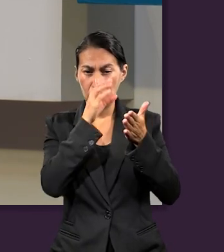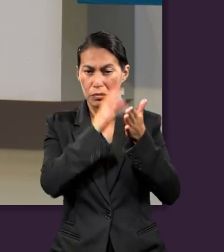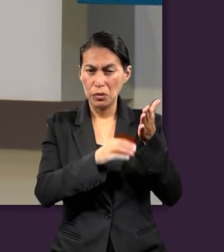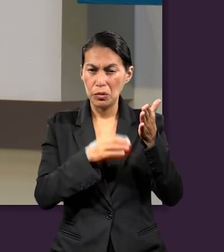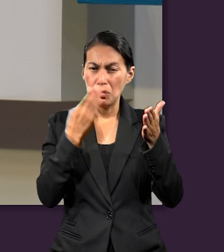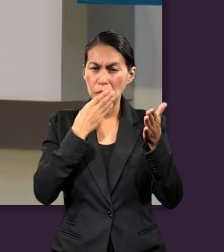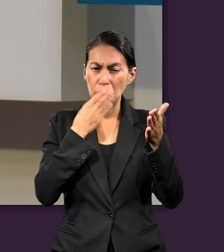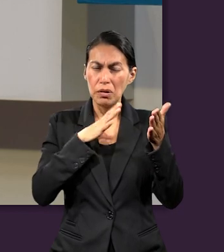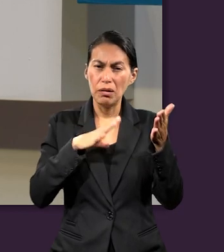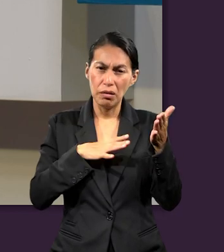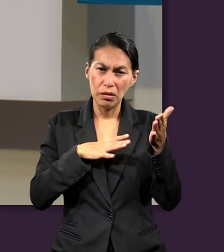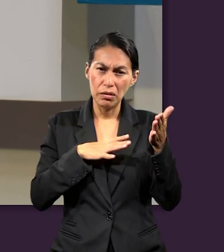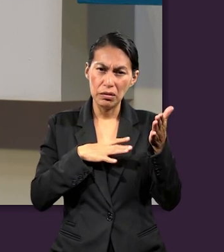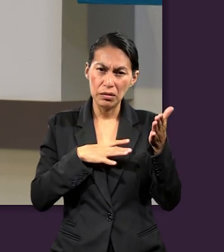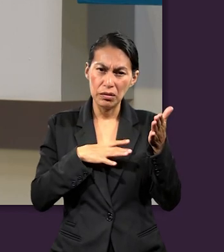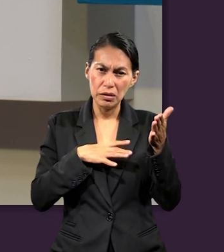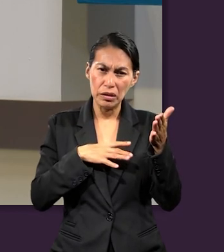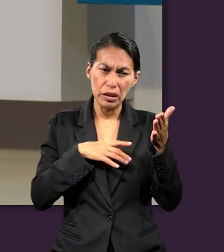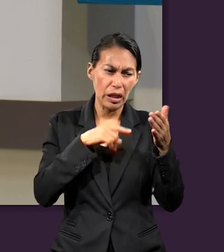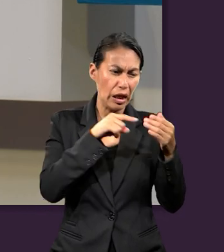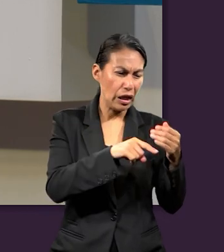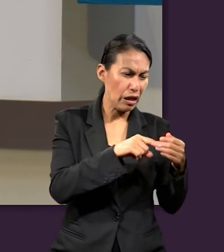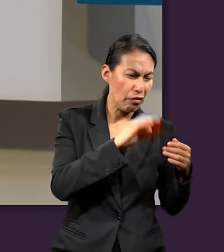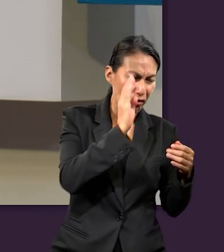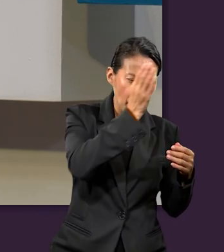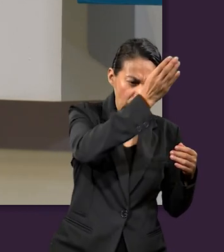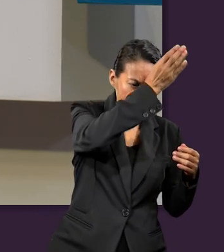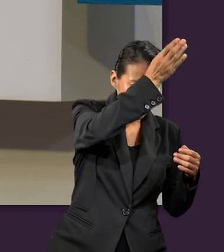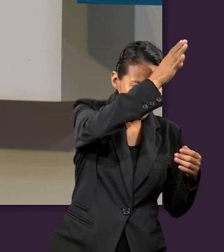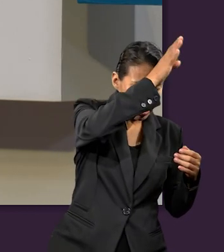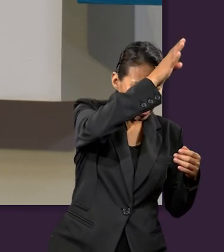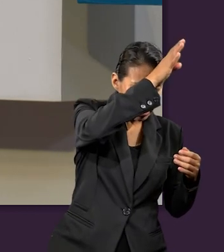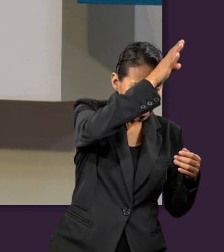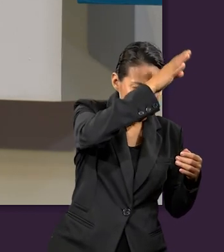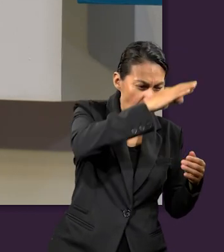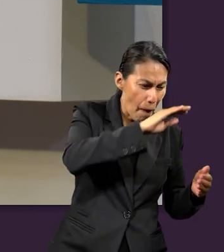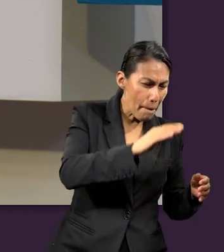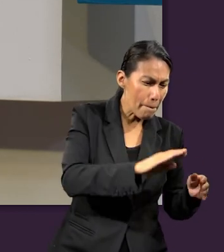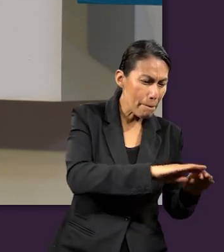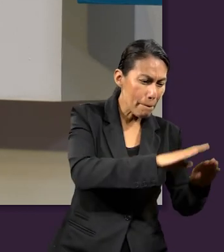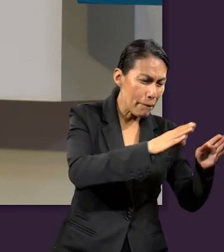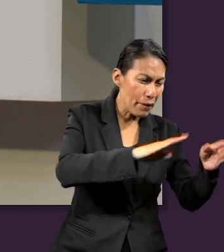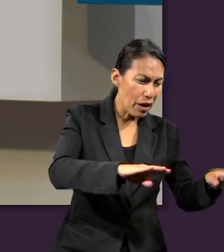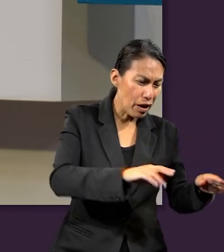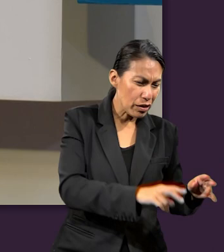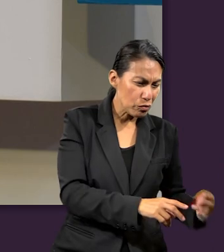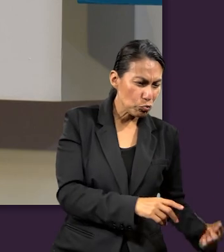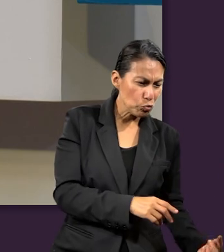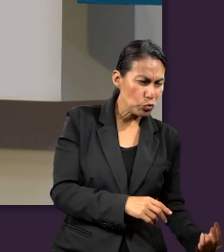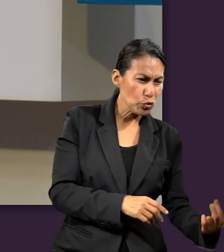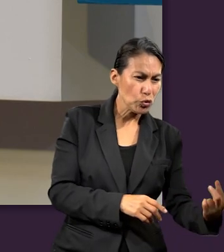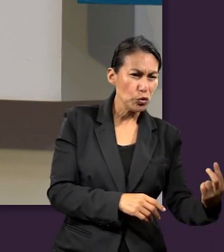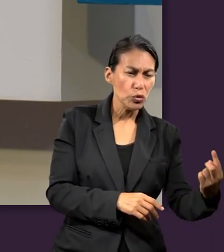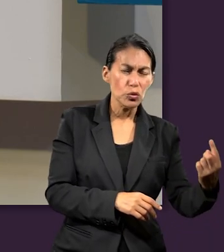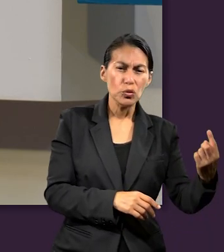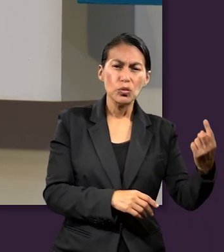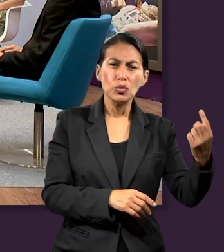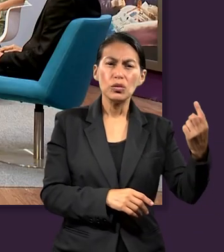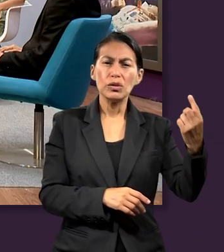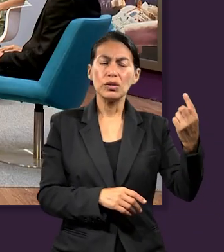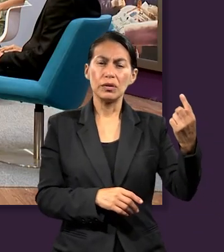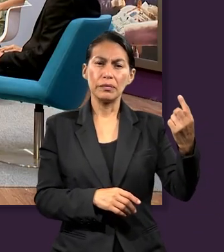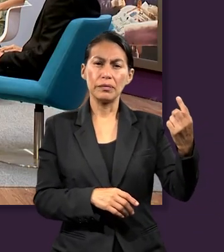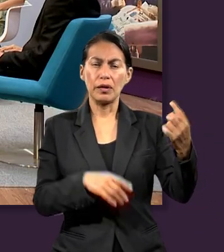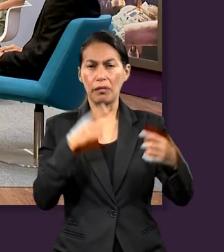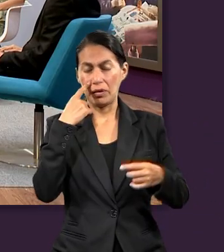en el capítulo de estudio de esta semana que surgió del mar una bestia que surge del mar cuánto tiempo ejerce